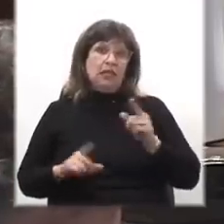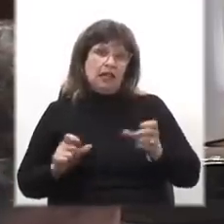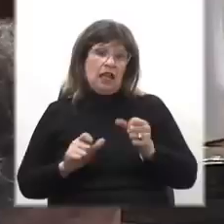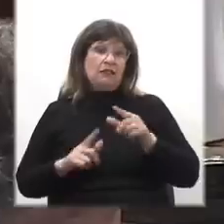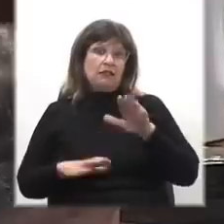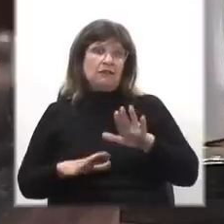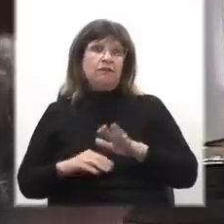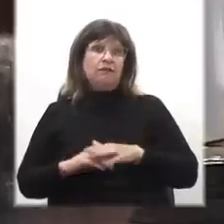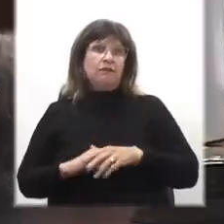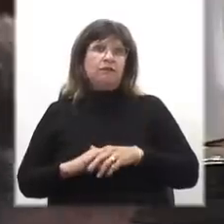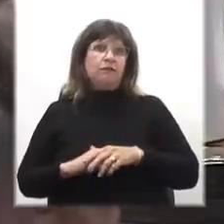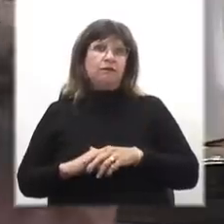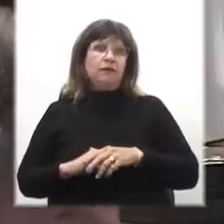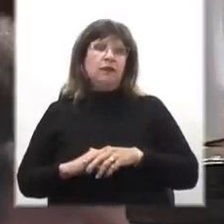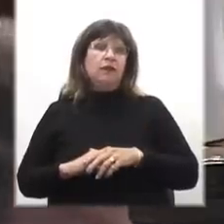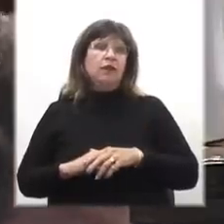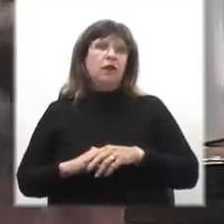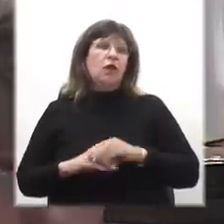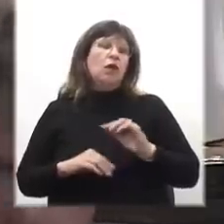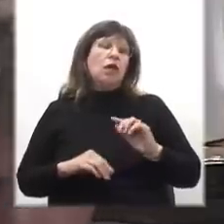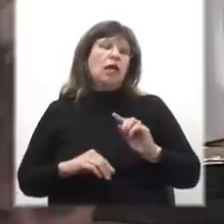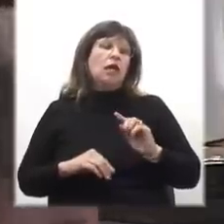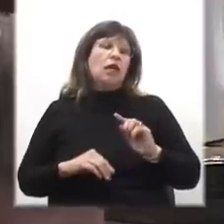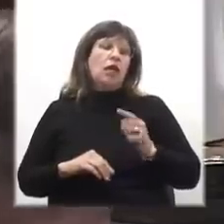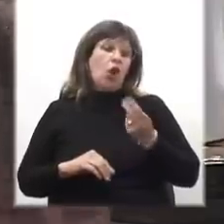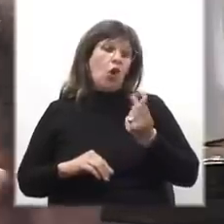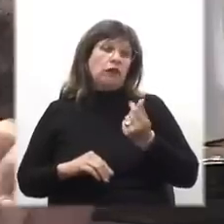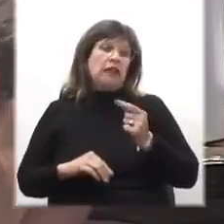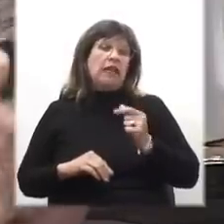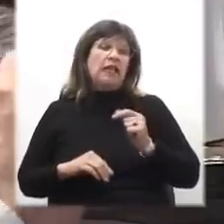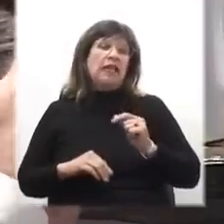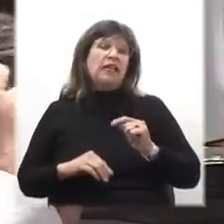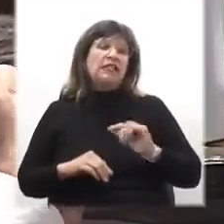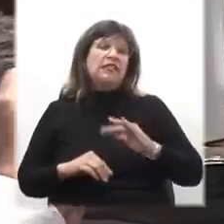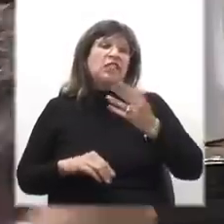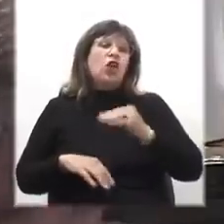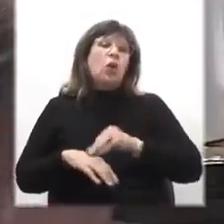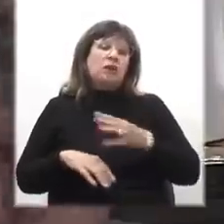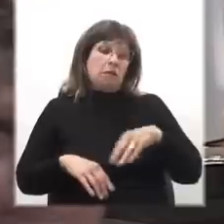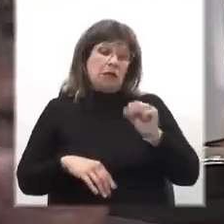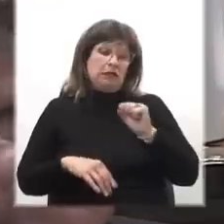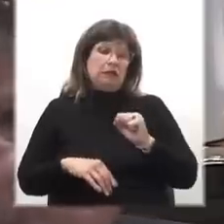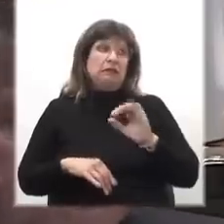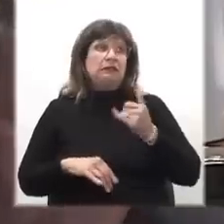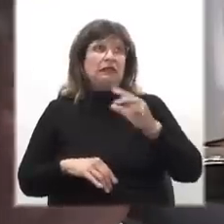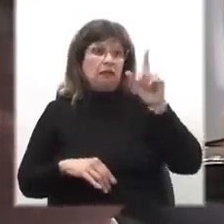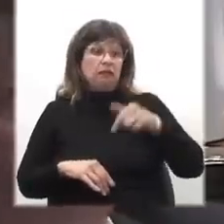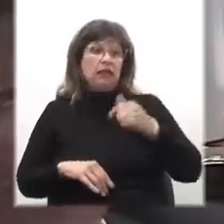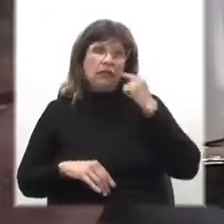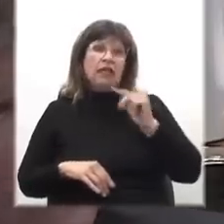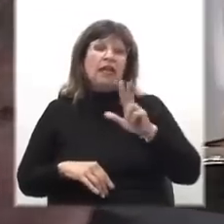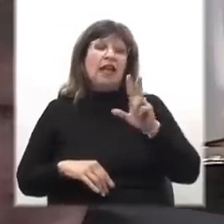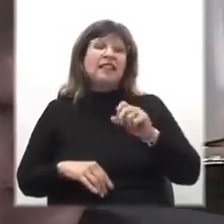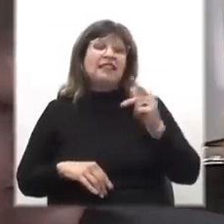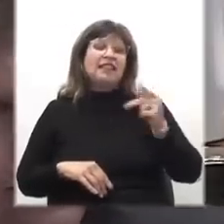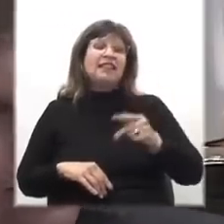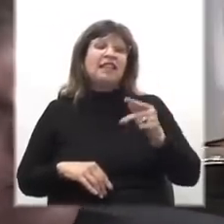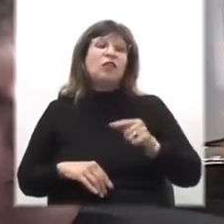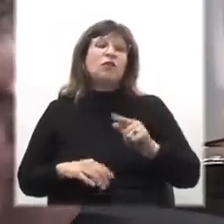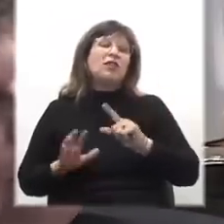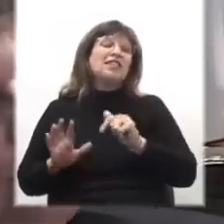quinto, multiplicando por 5 el costo. Entonces ya viene el UPM Junior, que es 30 kilómetros a 600